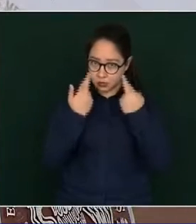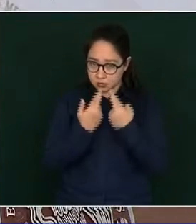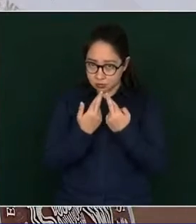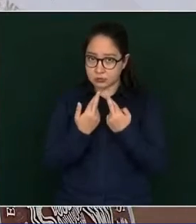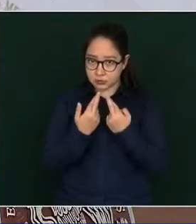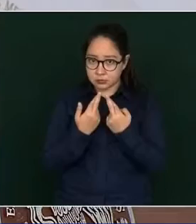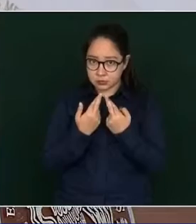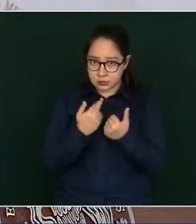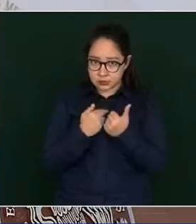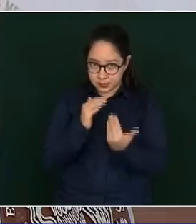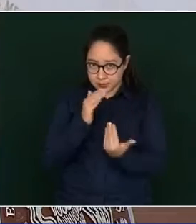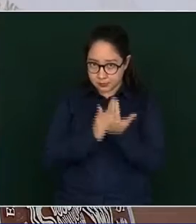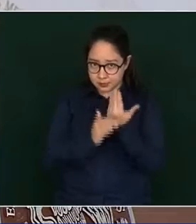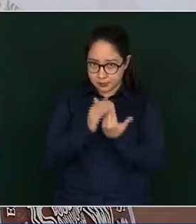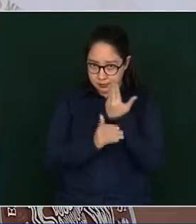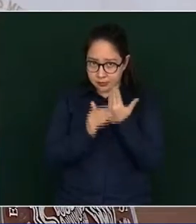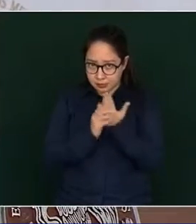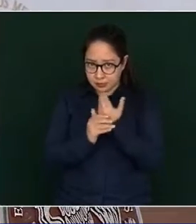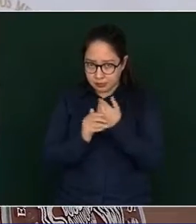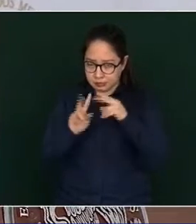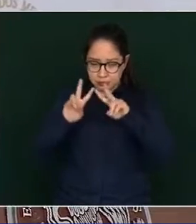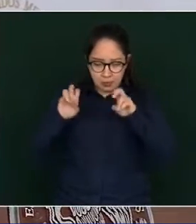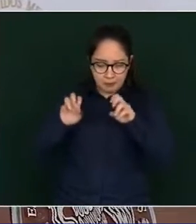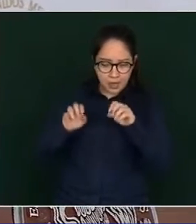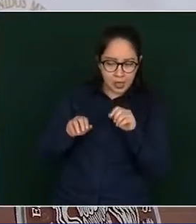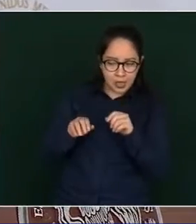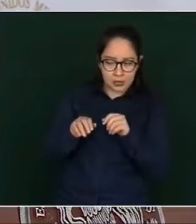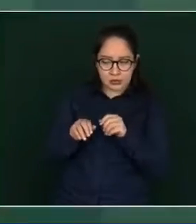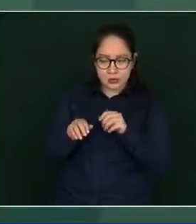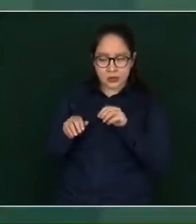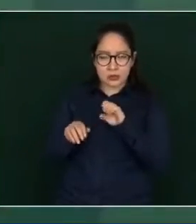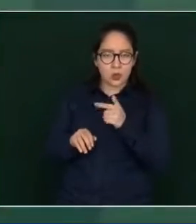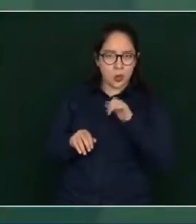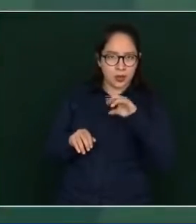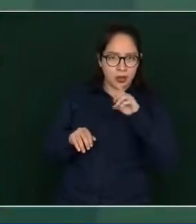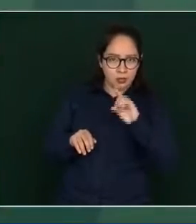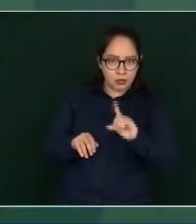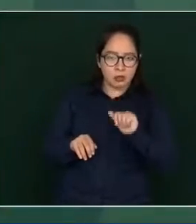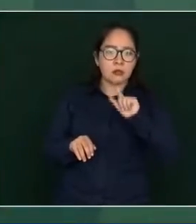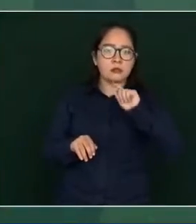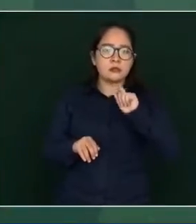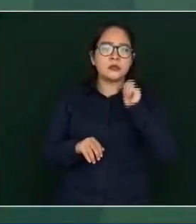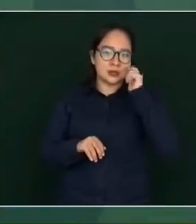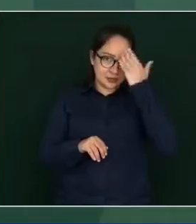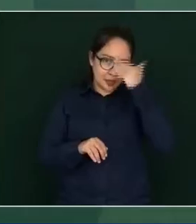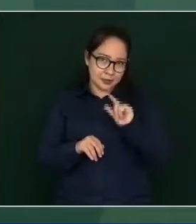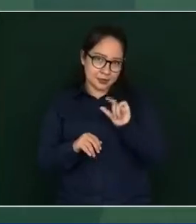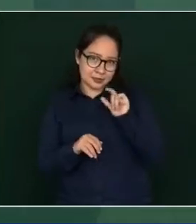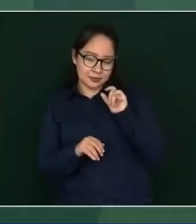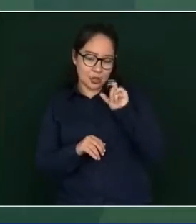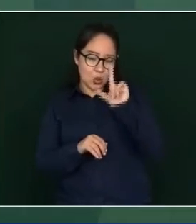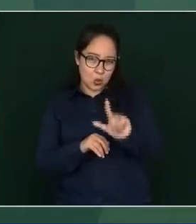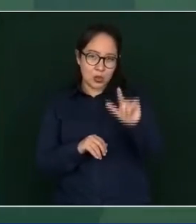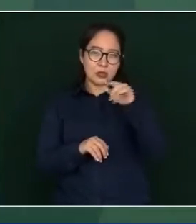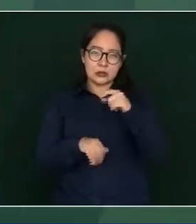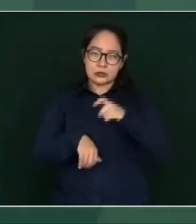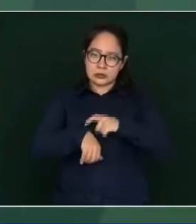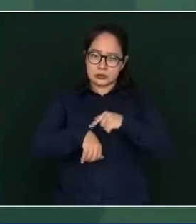de las 6 de la mañana, como es lunes, la vamos a llevar a